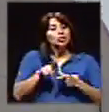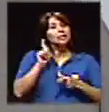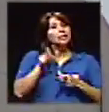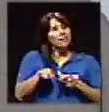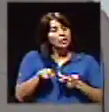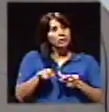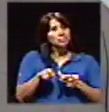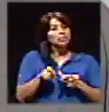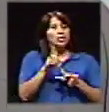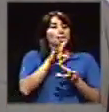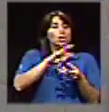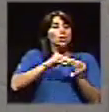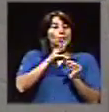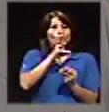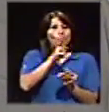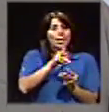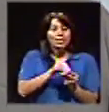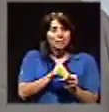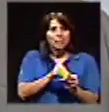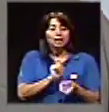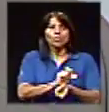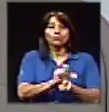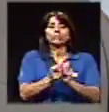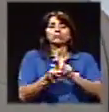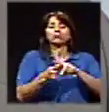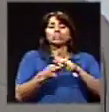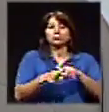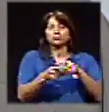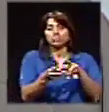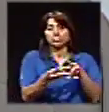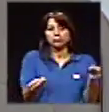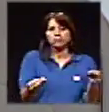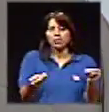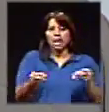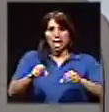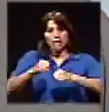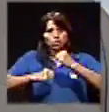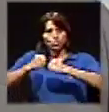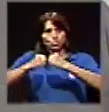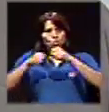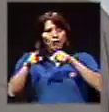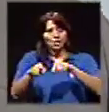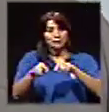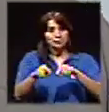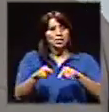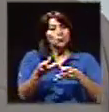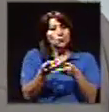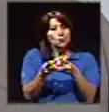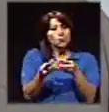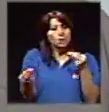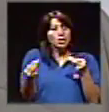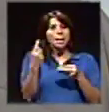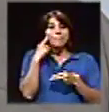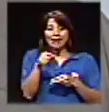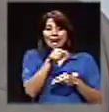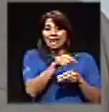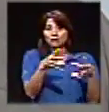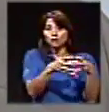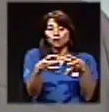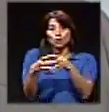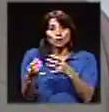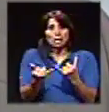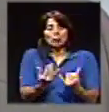arreglo cuantitativo y estructurarlo de manera tal que no desmejore la situación de esos sectores y más bien la